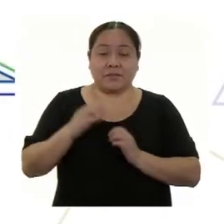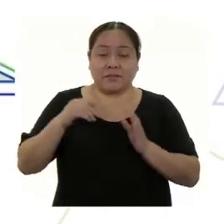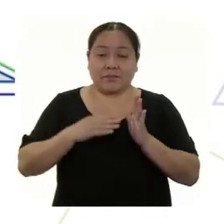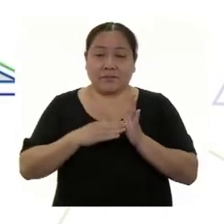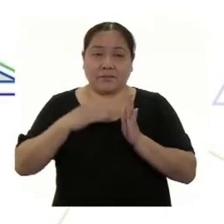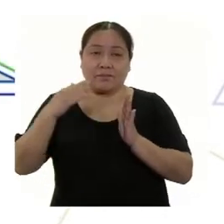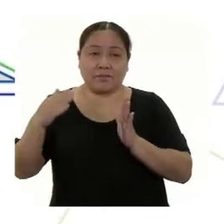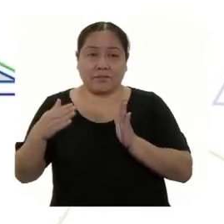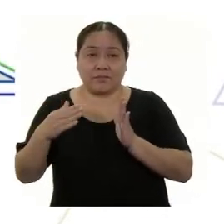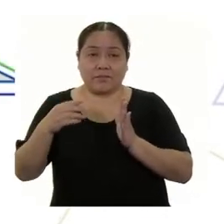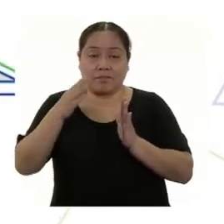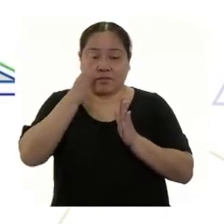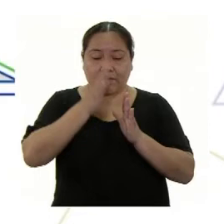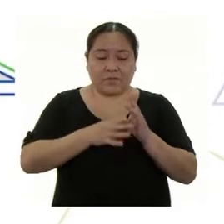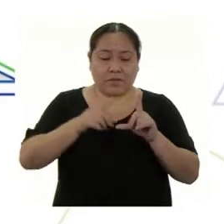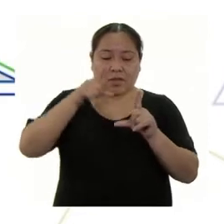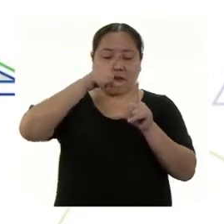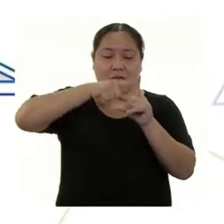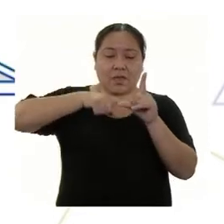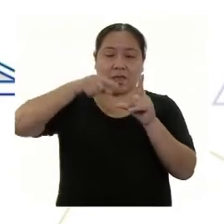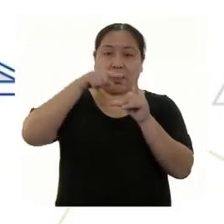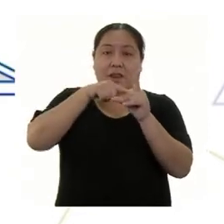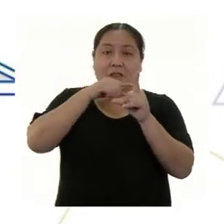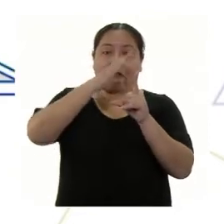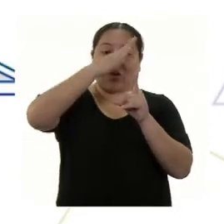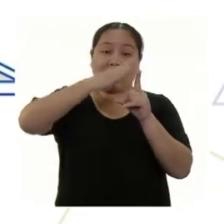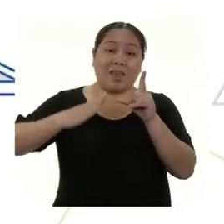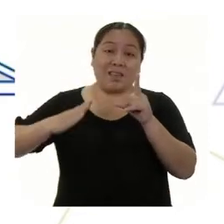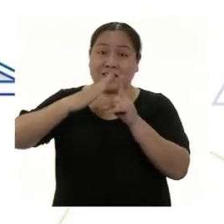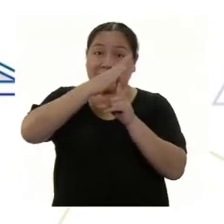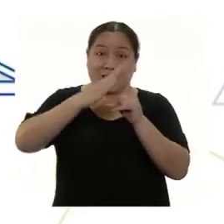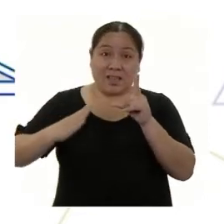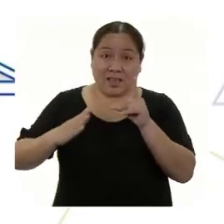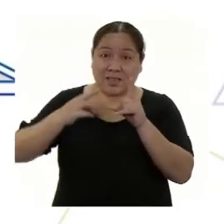opuesto al ángulo recto en un triángulo rectángulo.